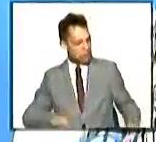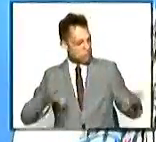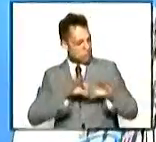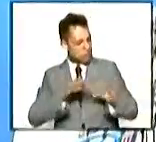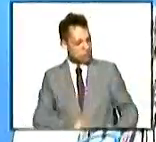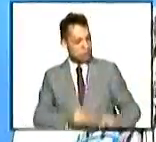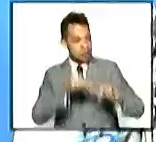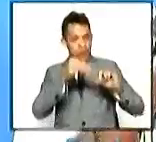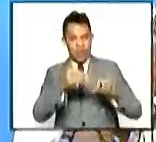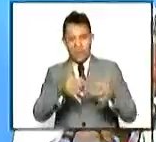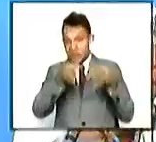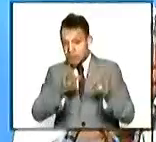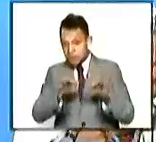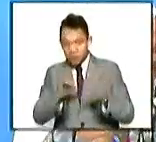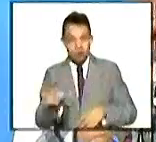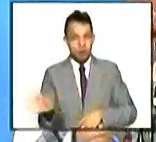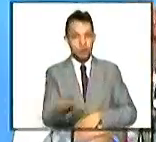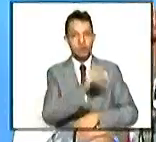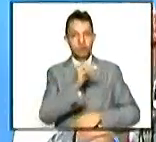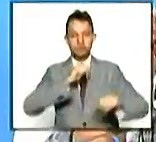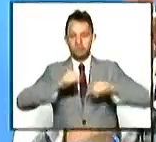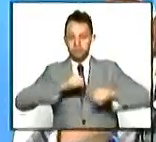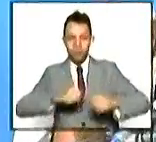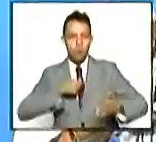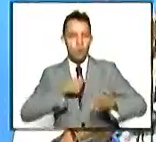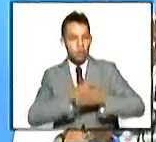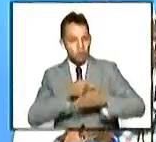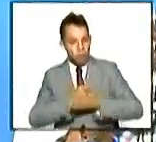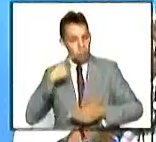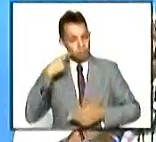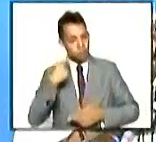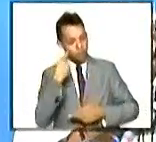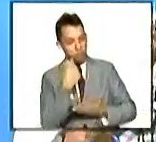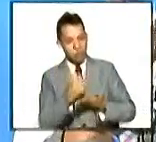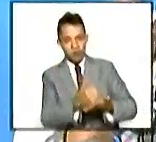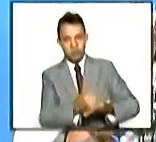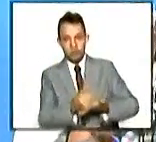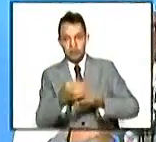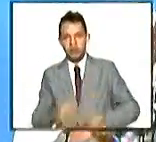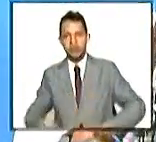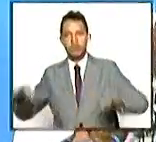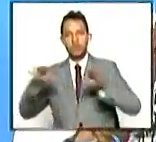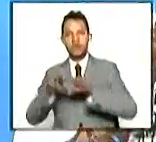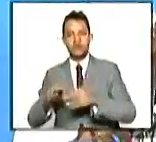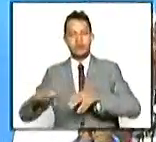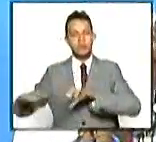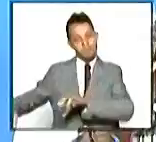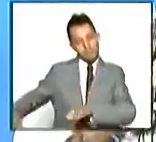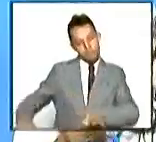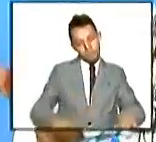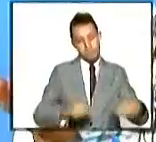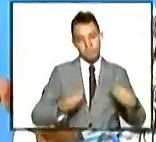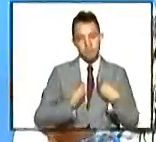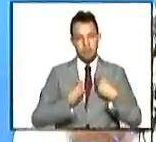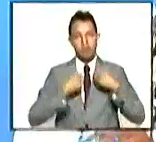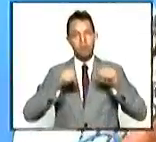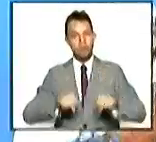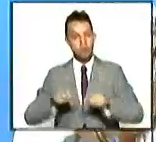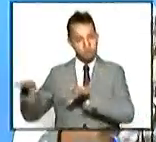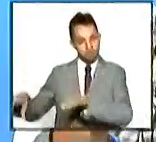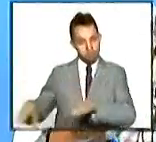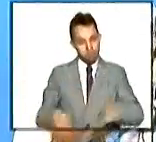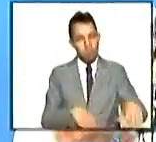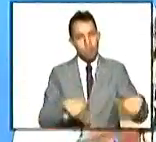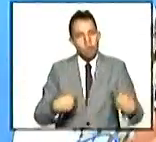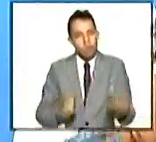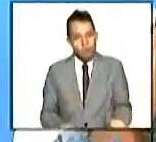que permanecer en esa constante de buscar posibilidades de mejorar nuestras condiciones de vida. ¿Cómo? A